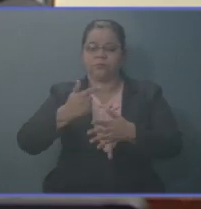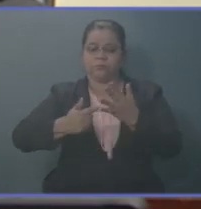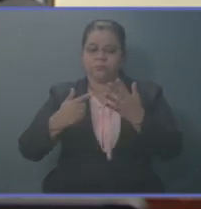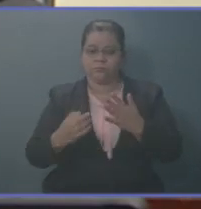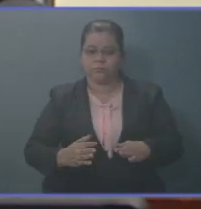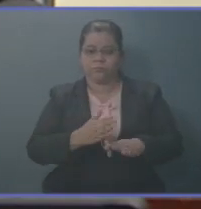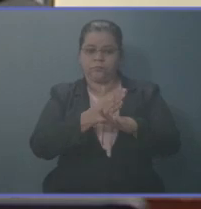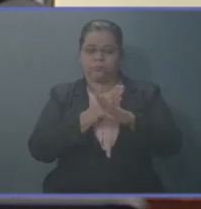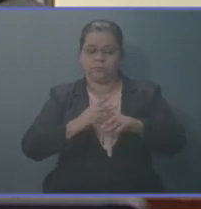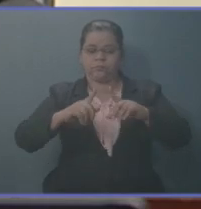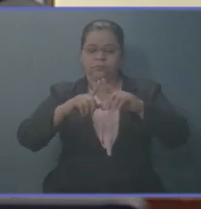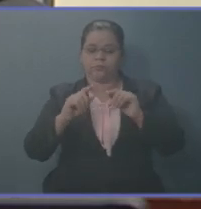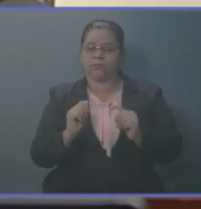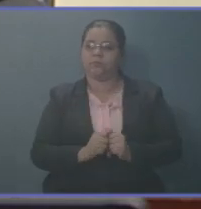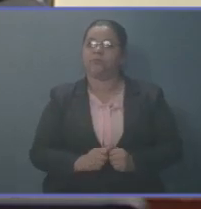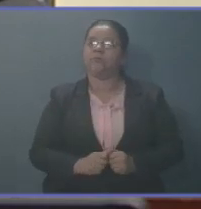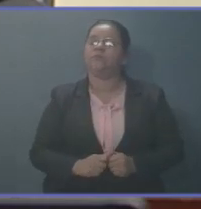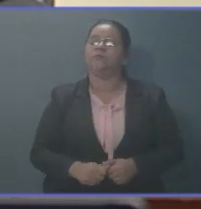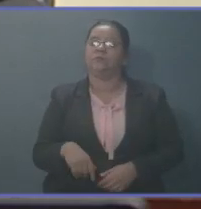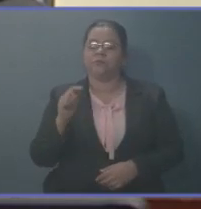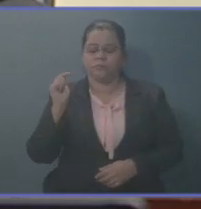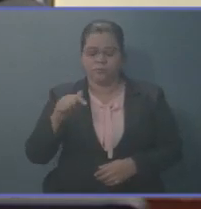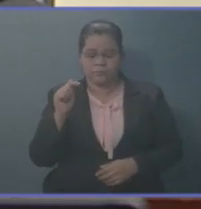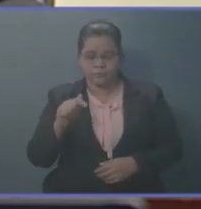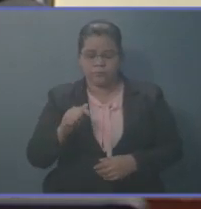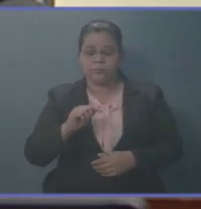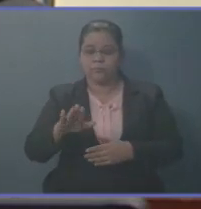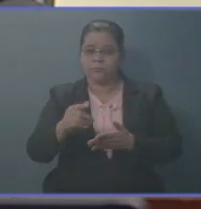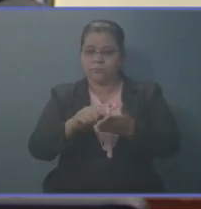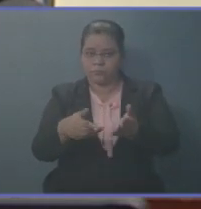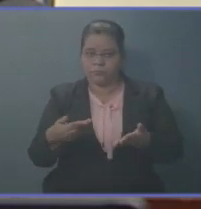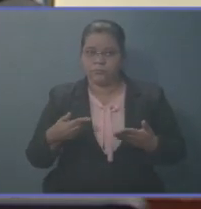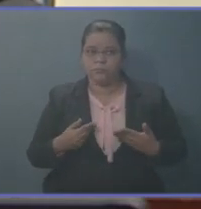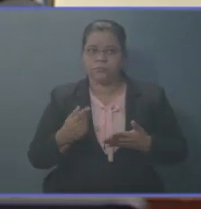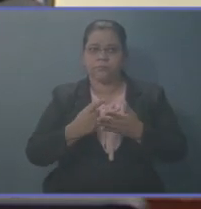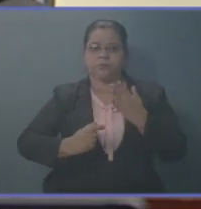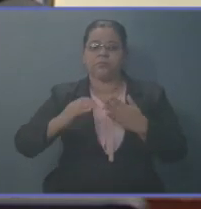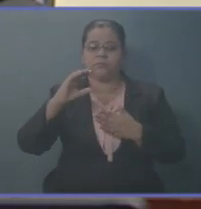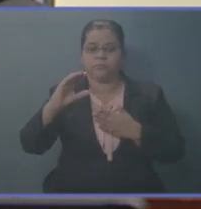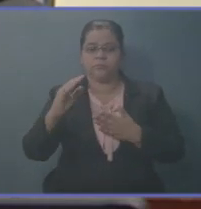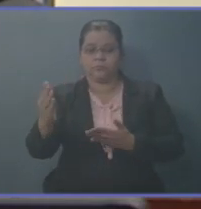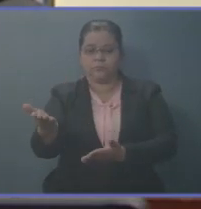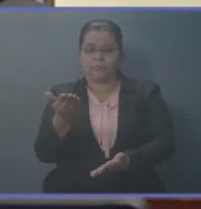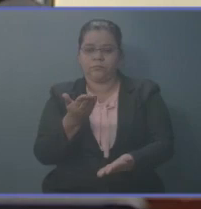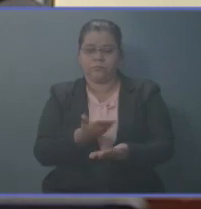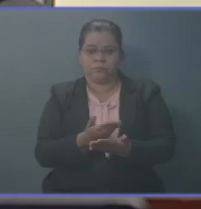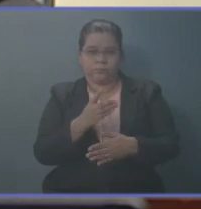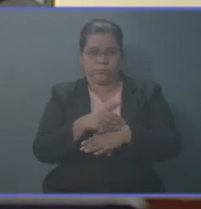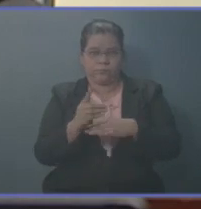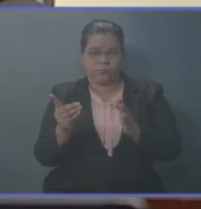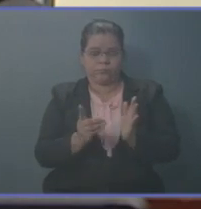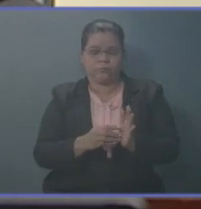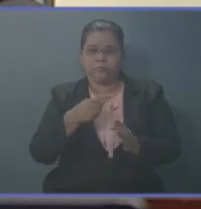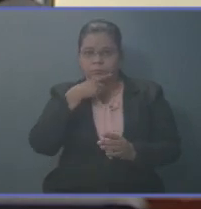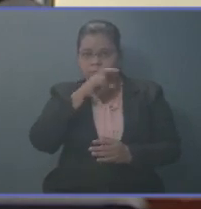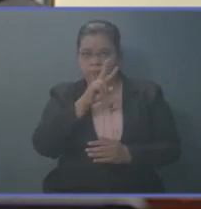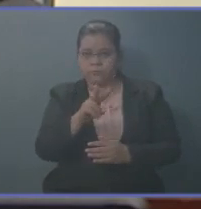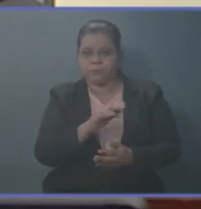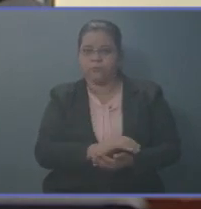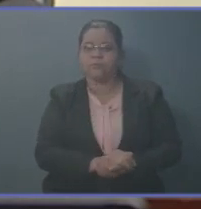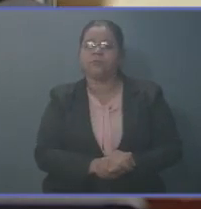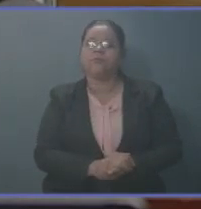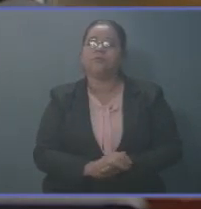Prevención y Mitigación de Desastres. Por tanto, en sus facultades constitucionales y a iniciativa del Grupo Parlamentario del